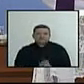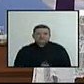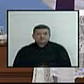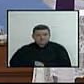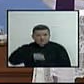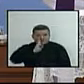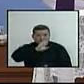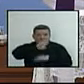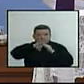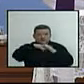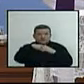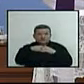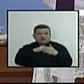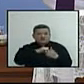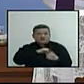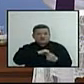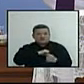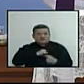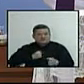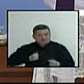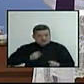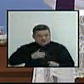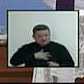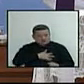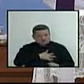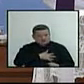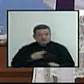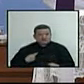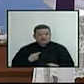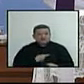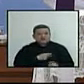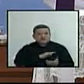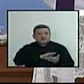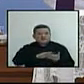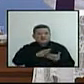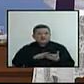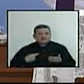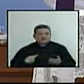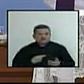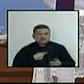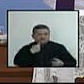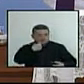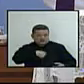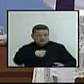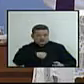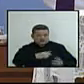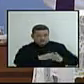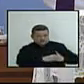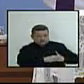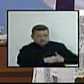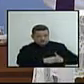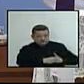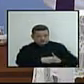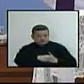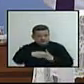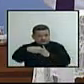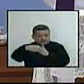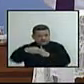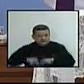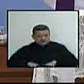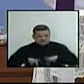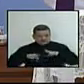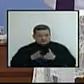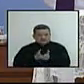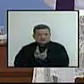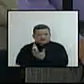Dios Todopoderoso, tenga misericordia de nosotros, perdone nuestros pecados y nos lleve a